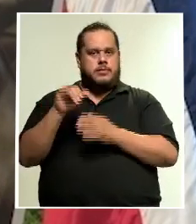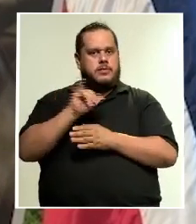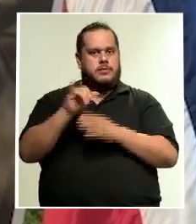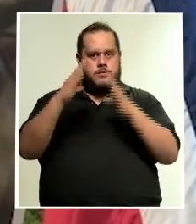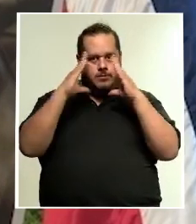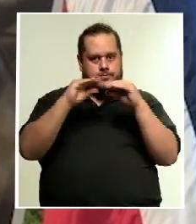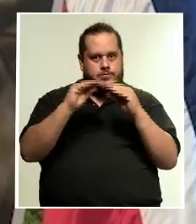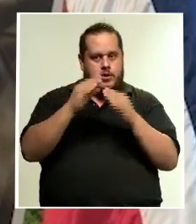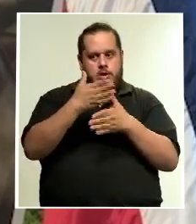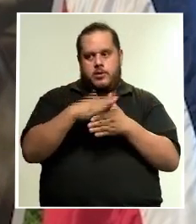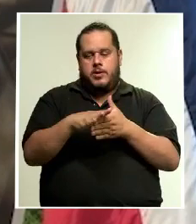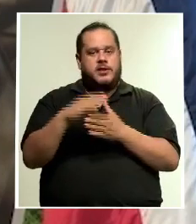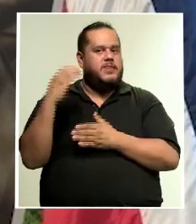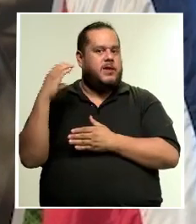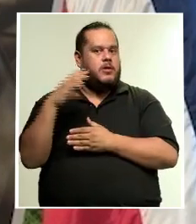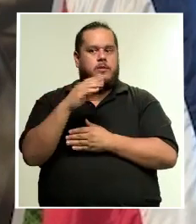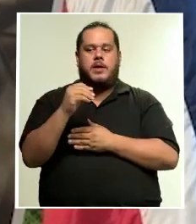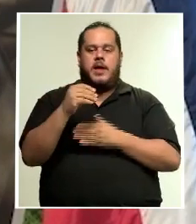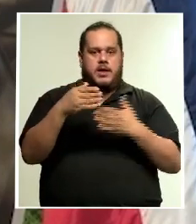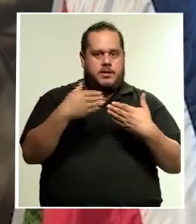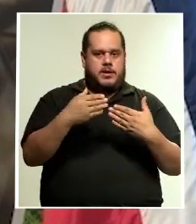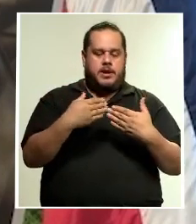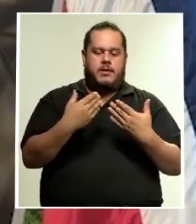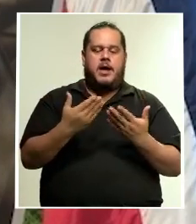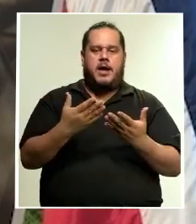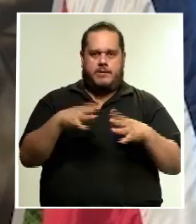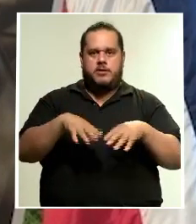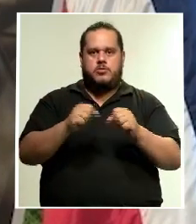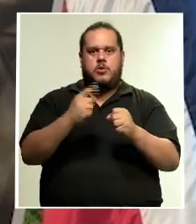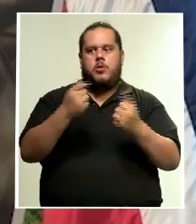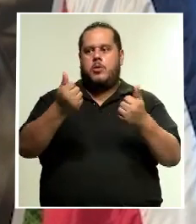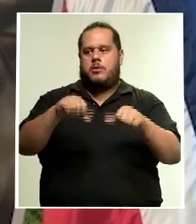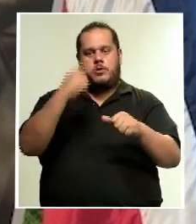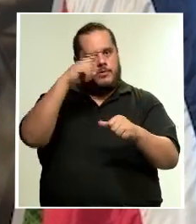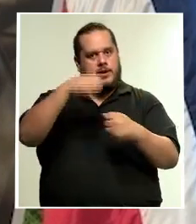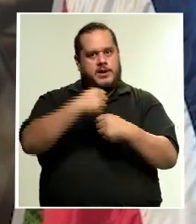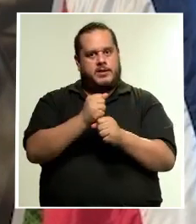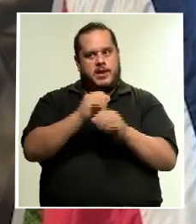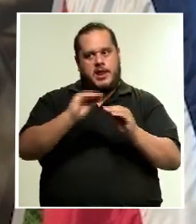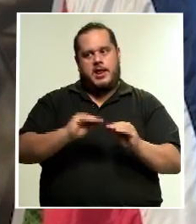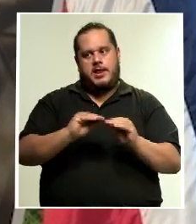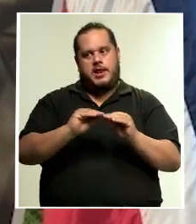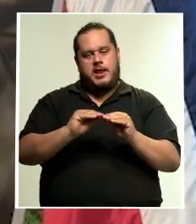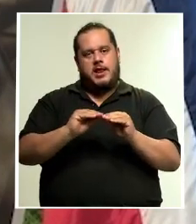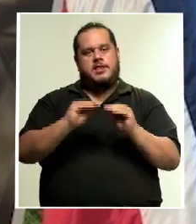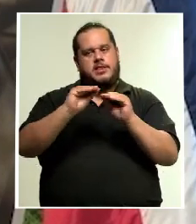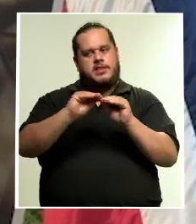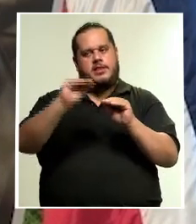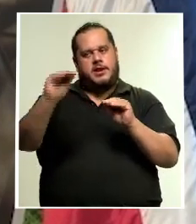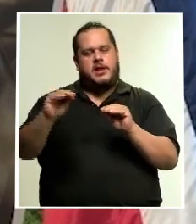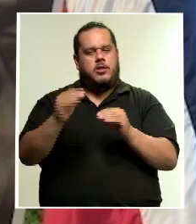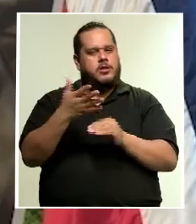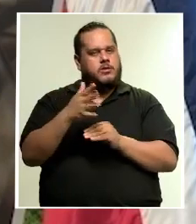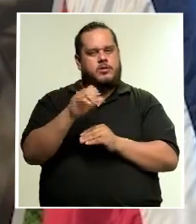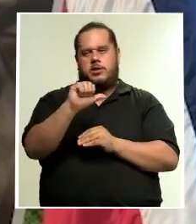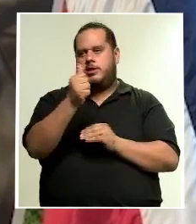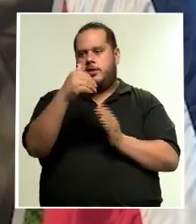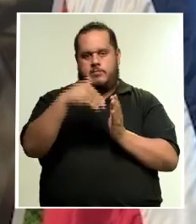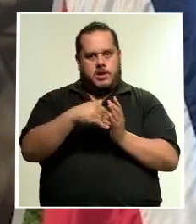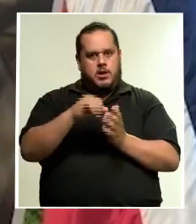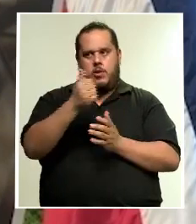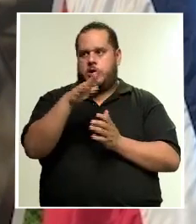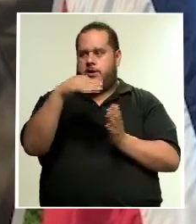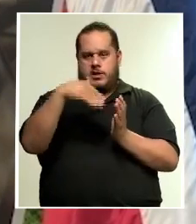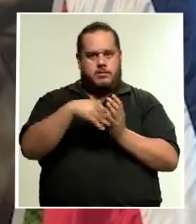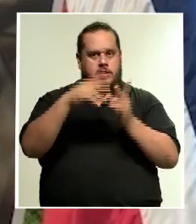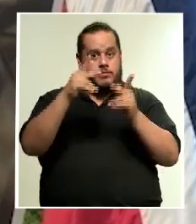que por parte de Colombia y Panamá habían llegado a un acuerdo para realizar el traslado de al menos 10.000 o 15.000